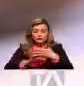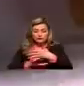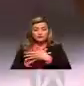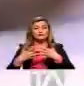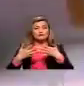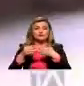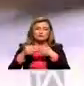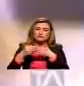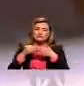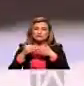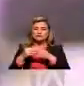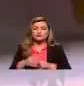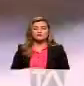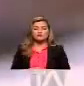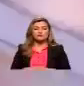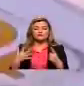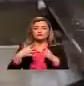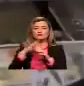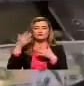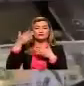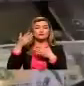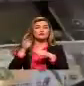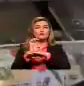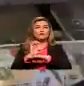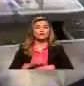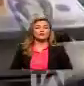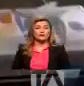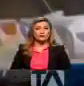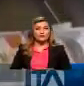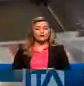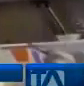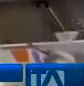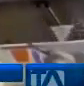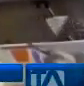ha sido flexible al entender la situación política del país. Dayana Monroy, 24 horas.